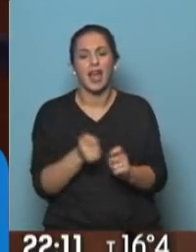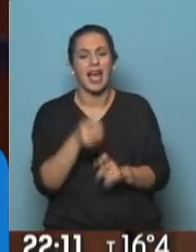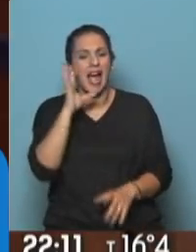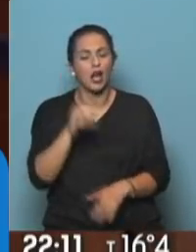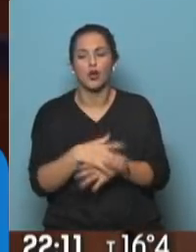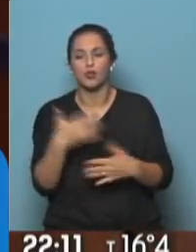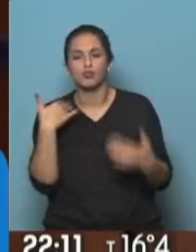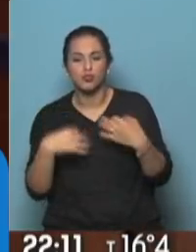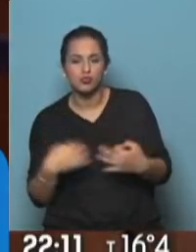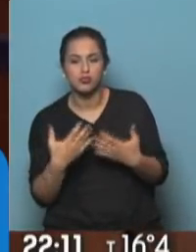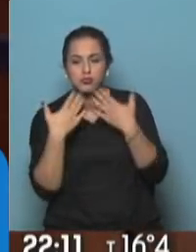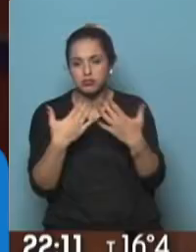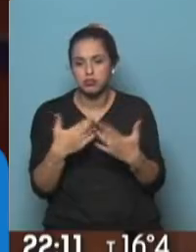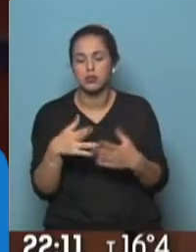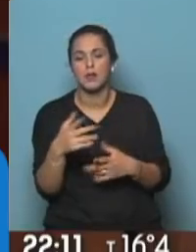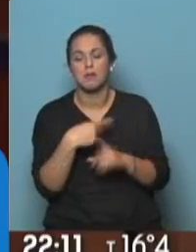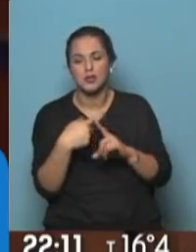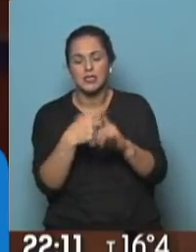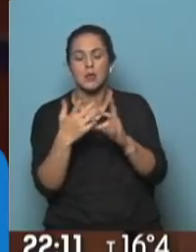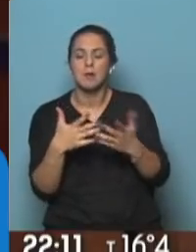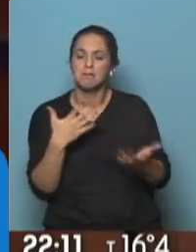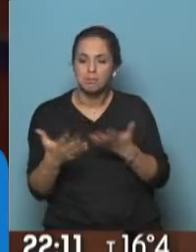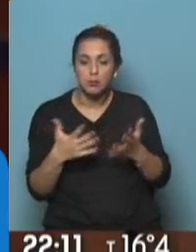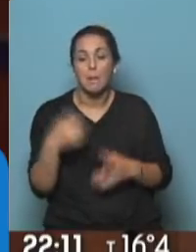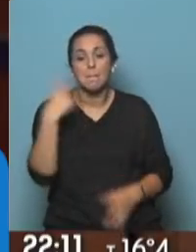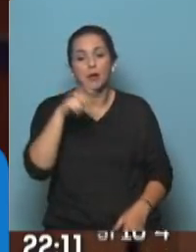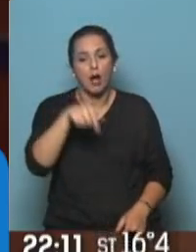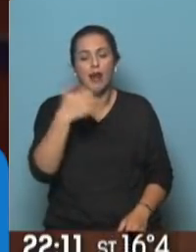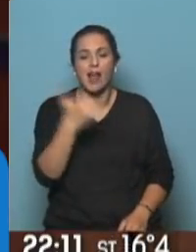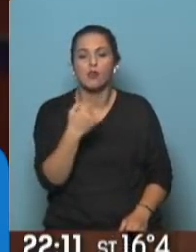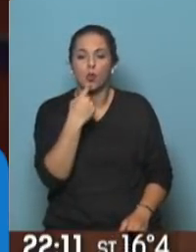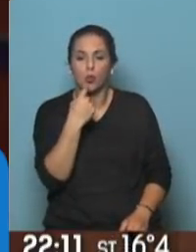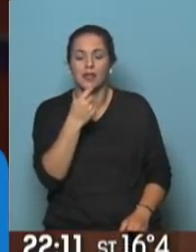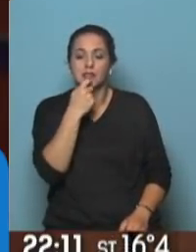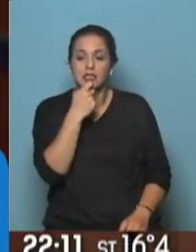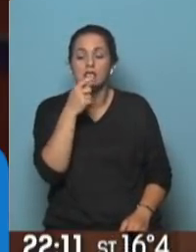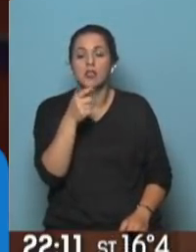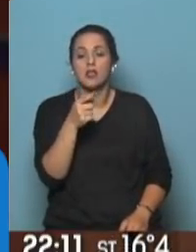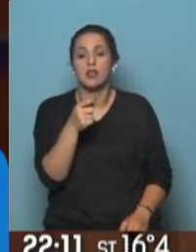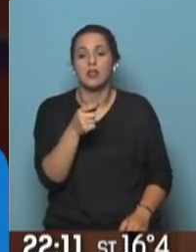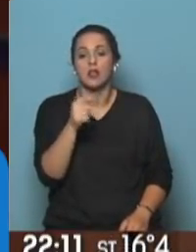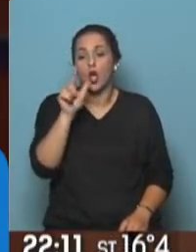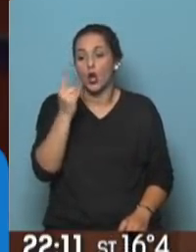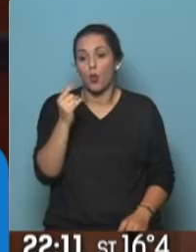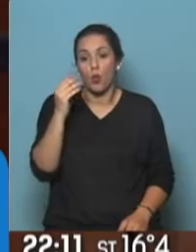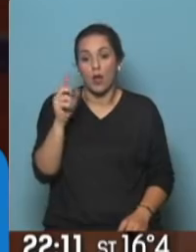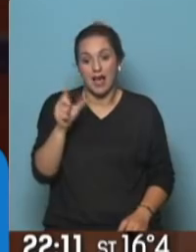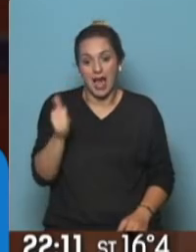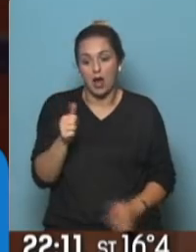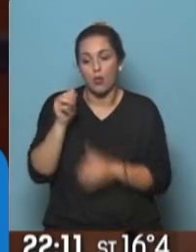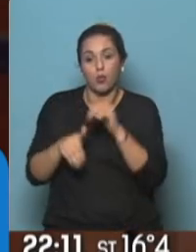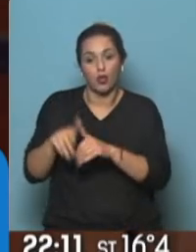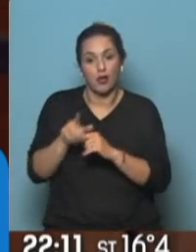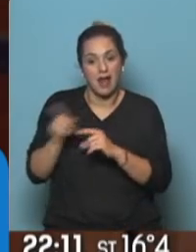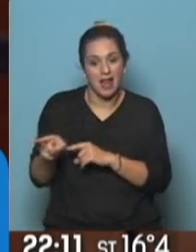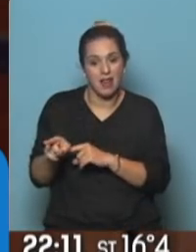inolvidável em la maior cidade brasileira, que é São Paulo. Pero agora a dúvida é se ele vai heredar ou não os votos de Lula. Claro,